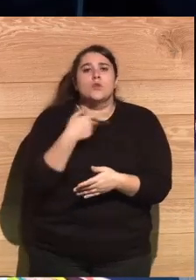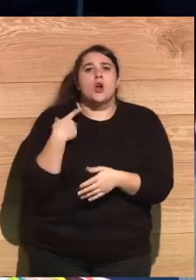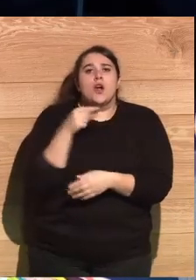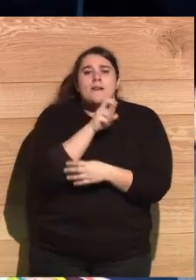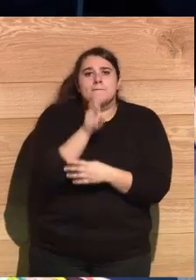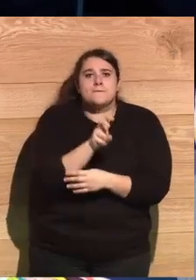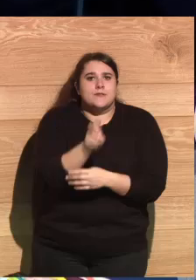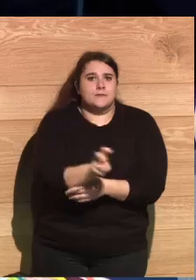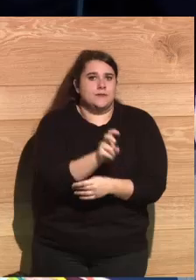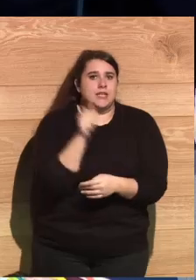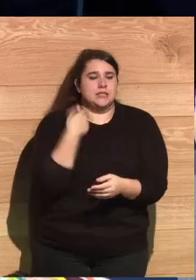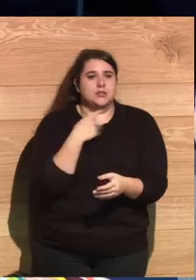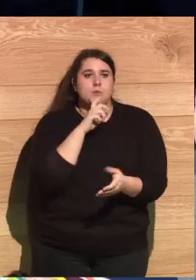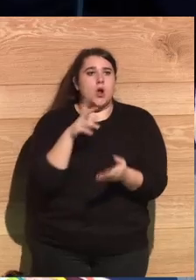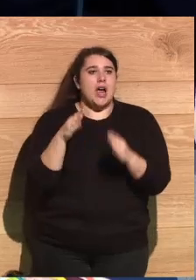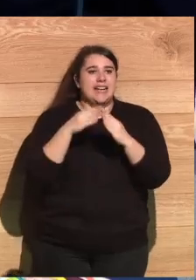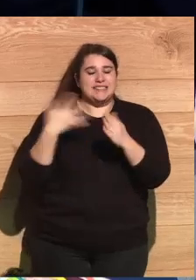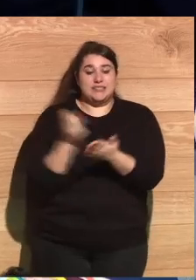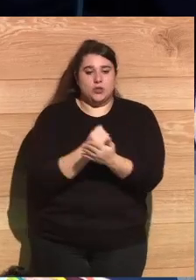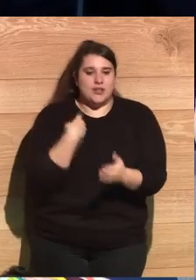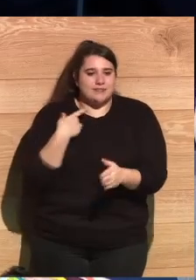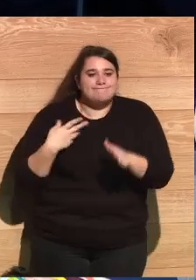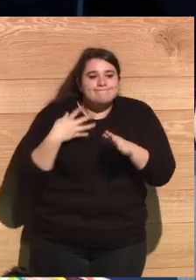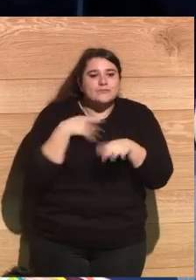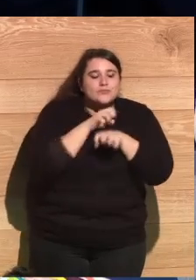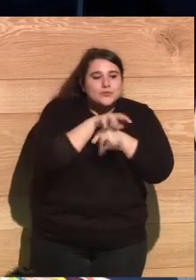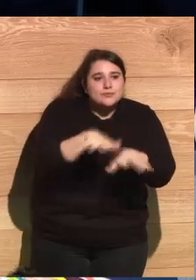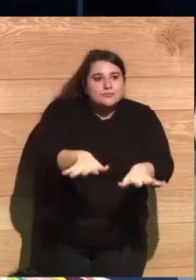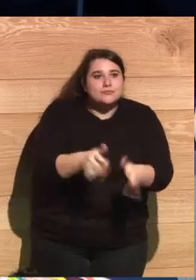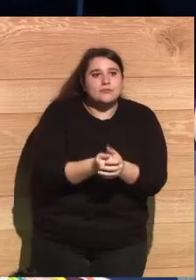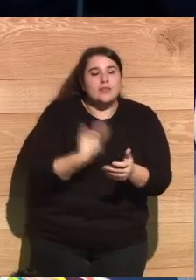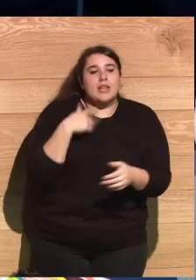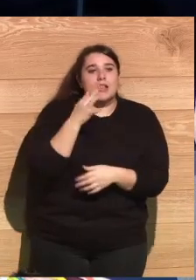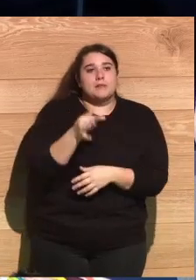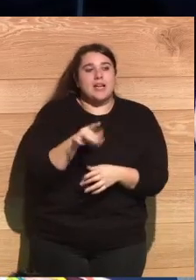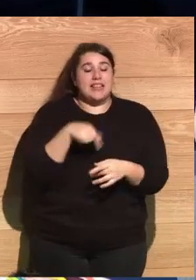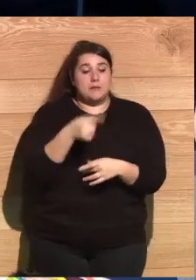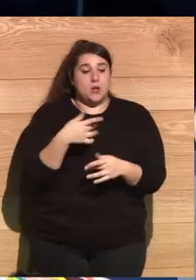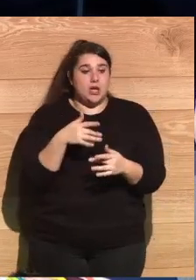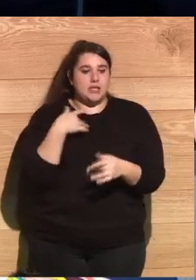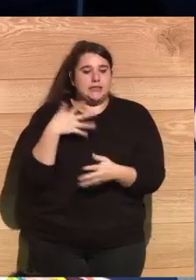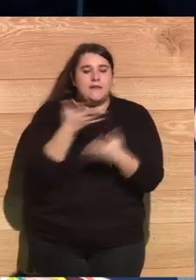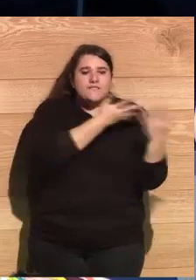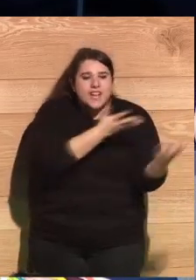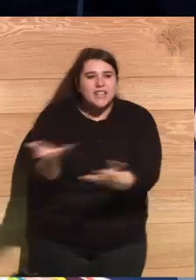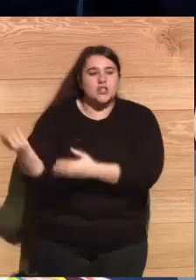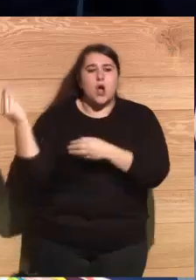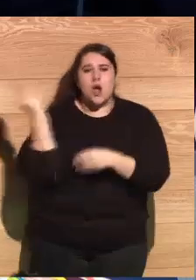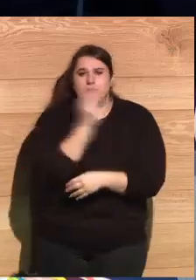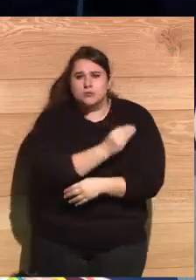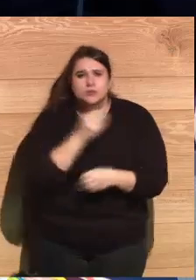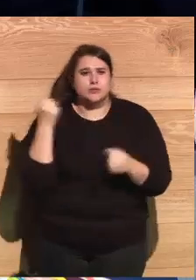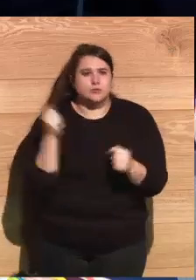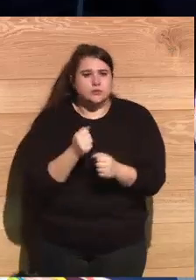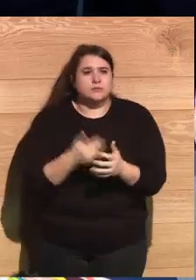traído para eliminar y que ahora se ha metido en todas las casas. O sea, es otra relación, que ahora vienen unos vientos tal, unas heladas. Entonces hay